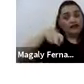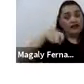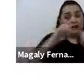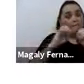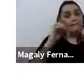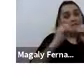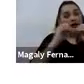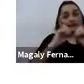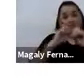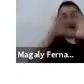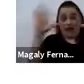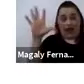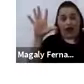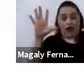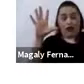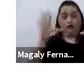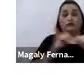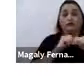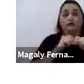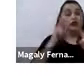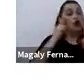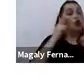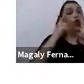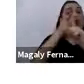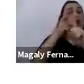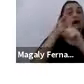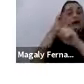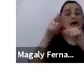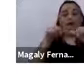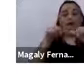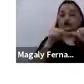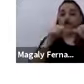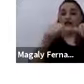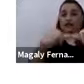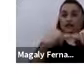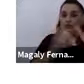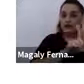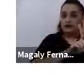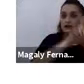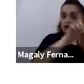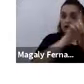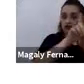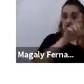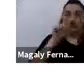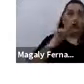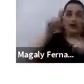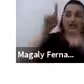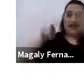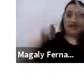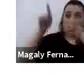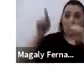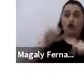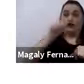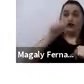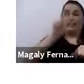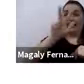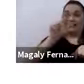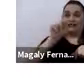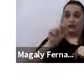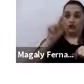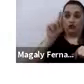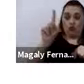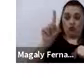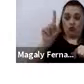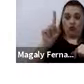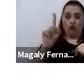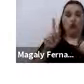y luego hablaré de ello, los objetivos sostenibles de desarrollo, el indicador 13.1, cuál